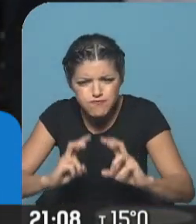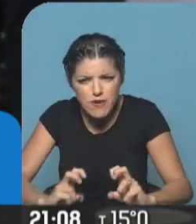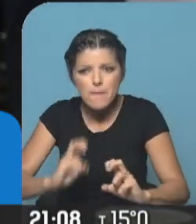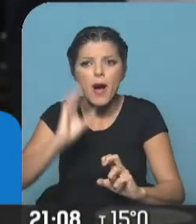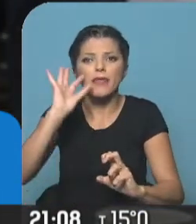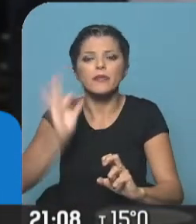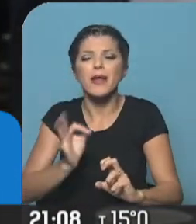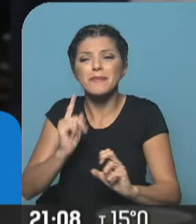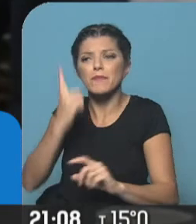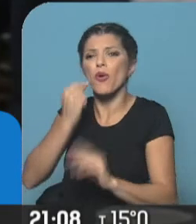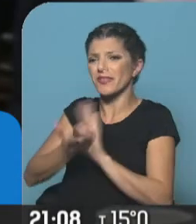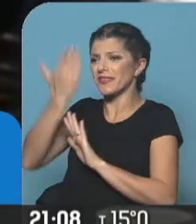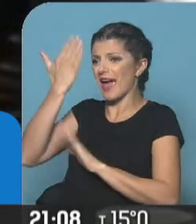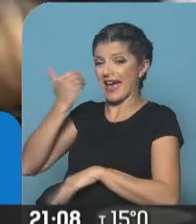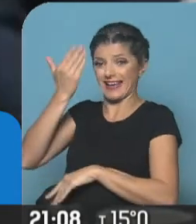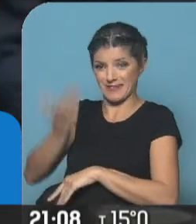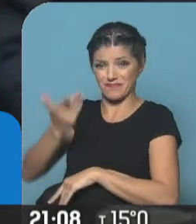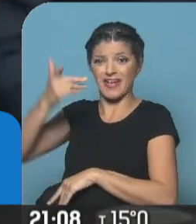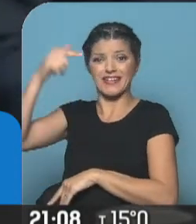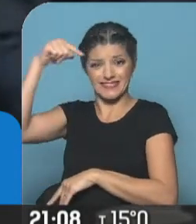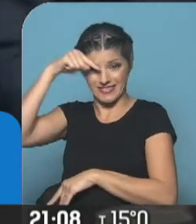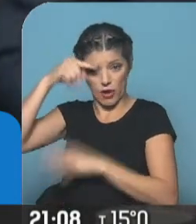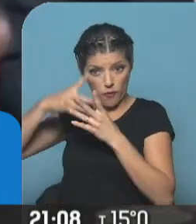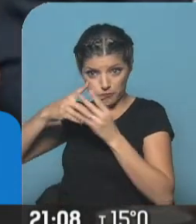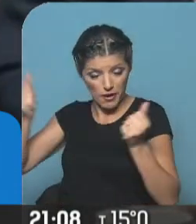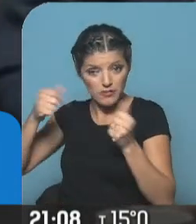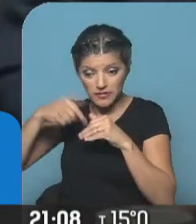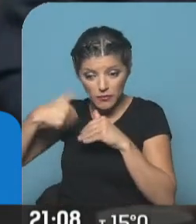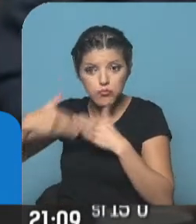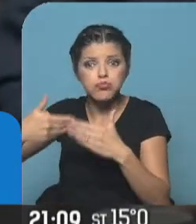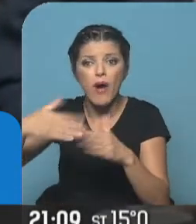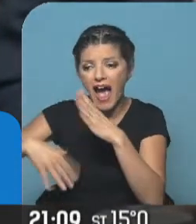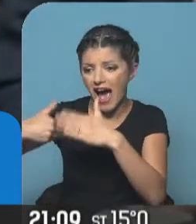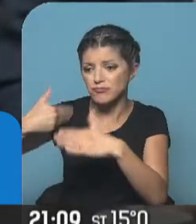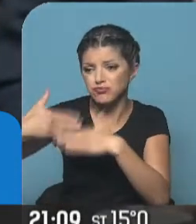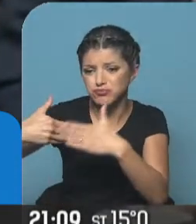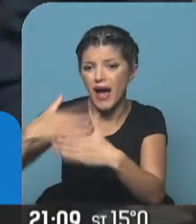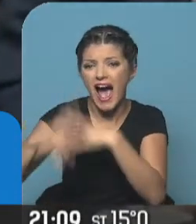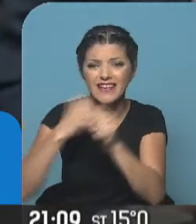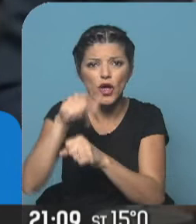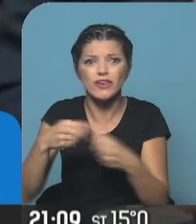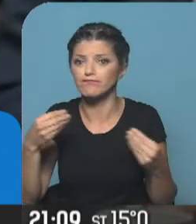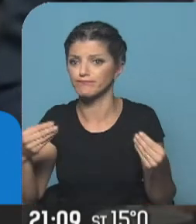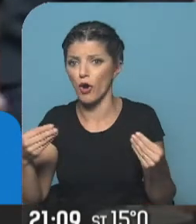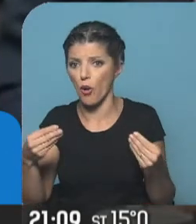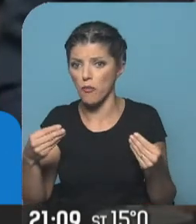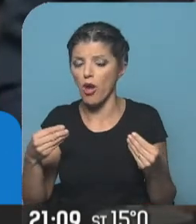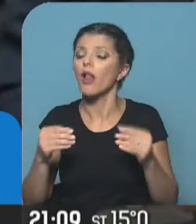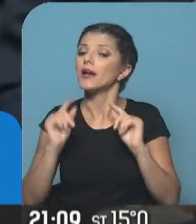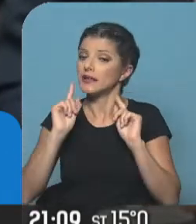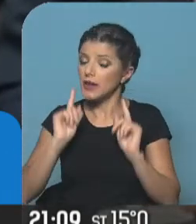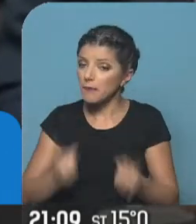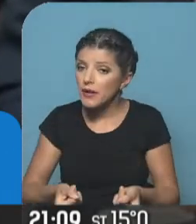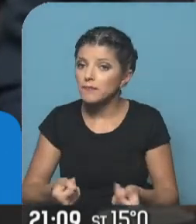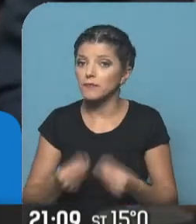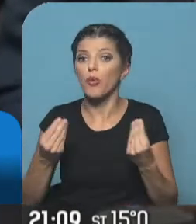lo que pasó ese día, lo que pasó en los días siguientes y a partir de ahí poder profundizar también todas